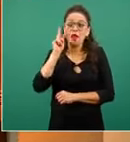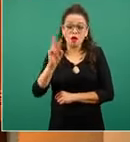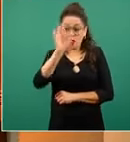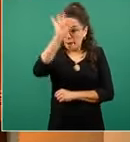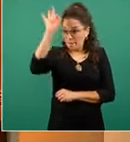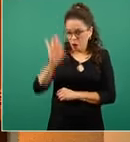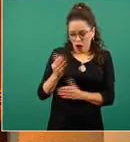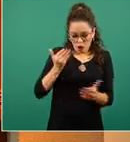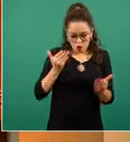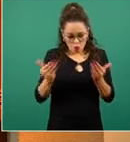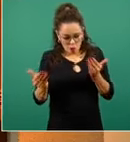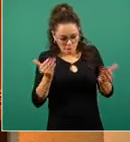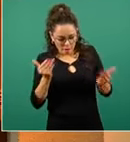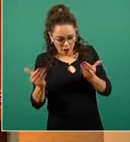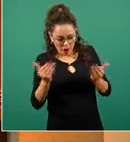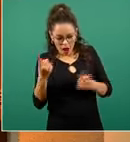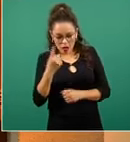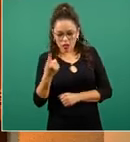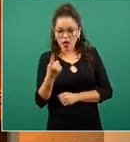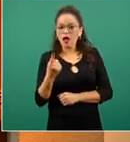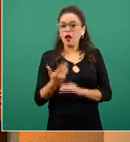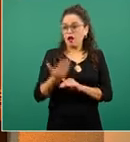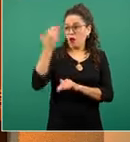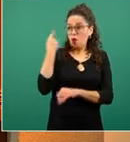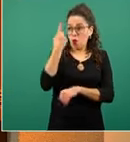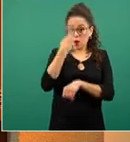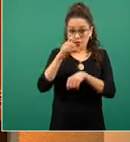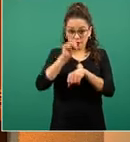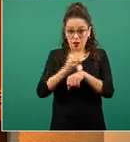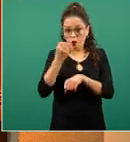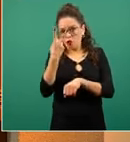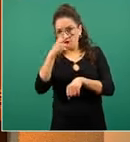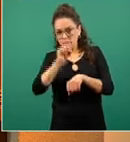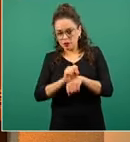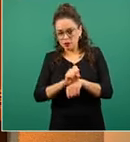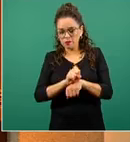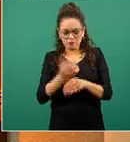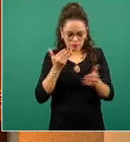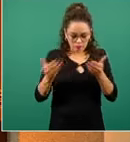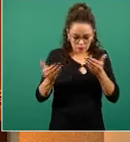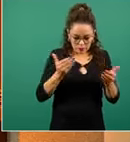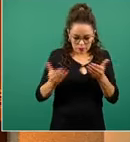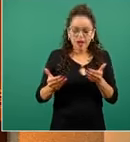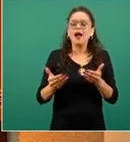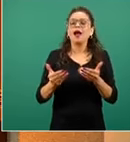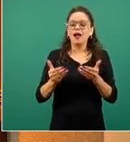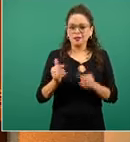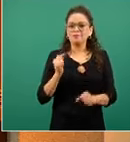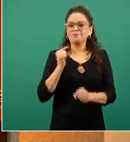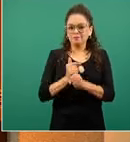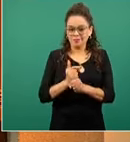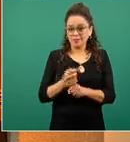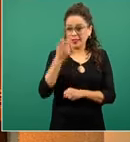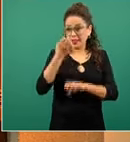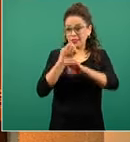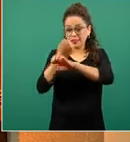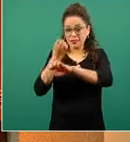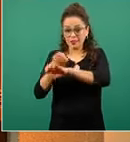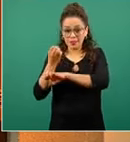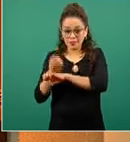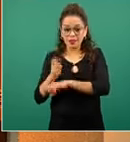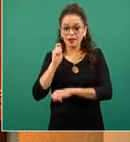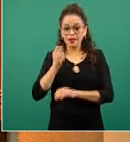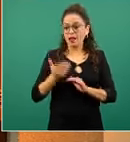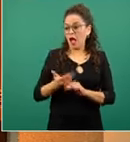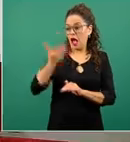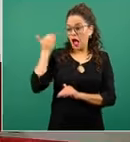los comparamos también con los de hace 1 o 2 semanas, recuerden que estas entidades tenían ocupaciones, sobre todo